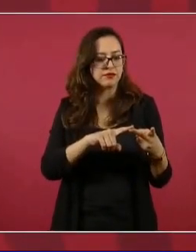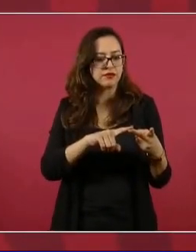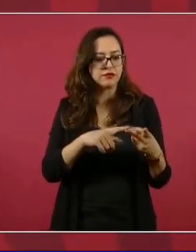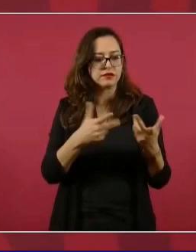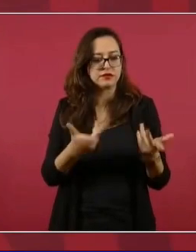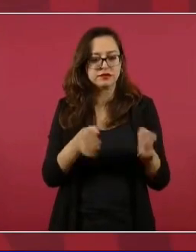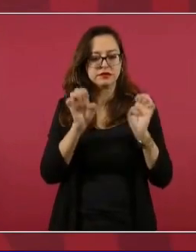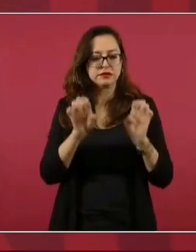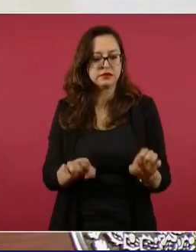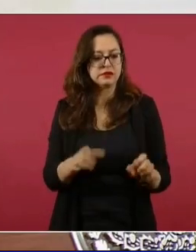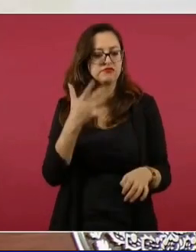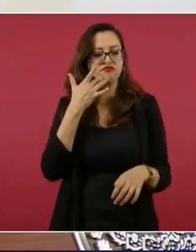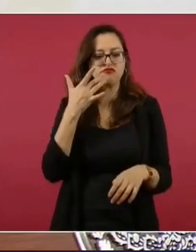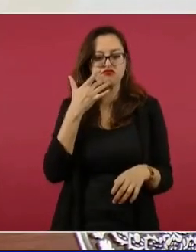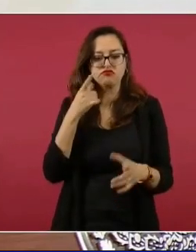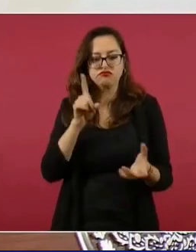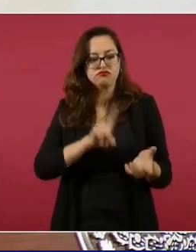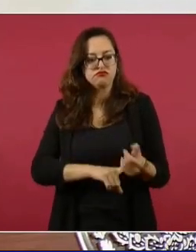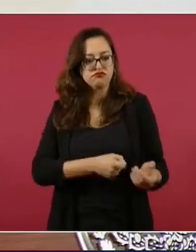los lujos en el gobierno,